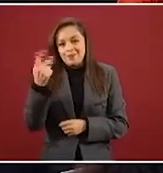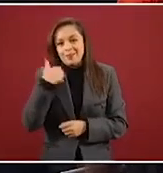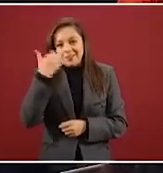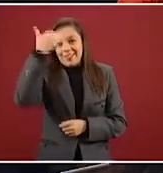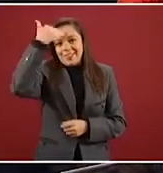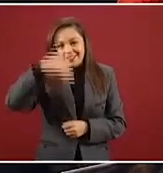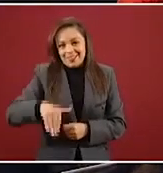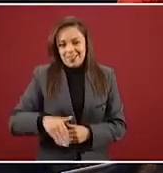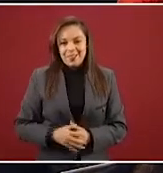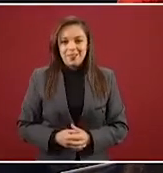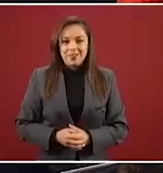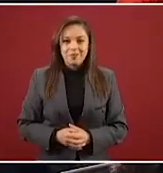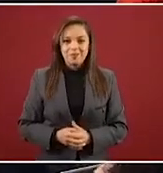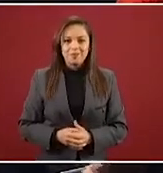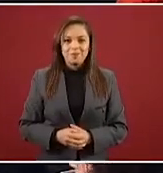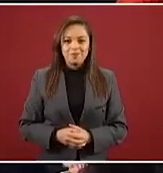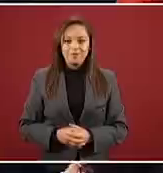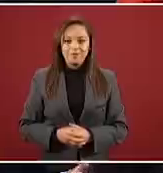Bueno,